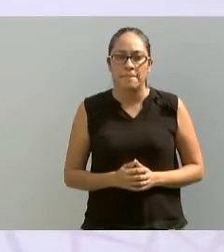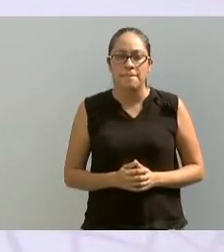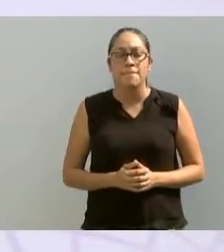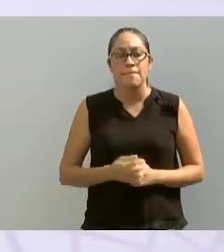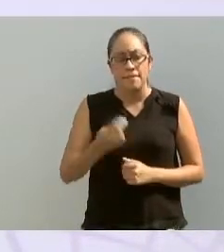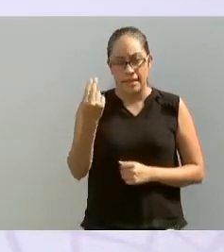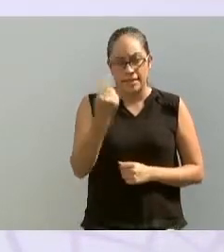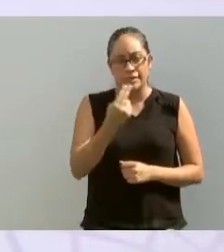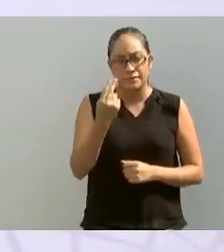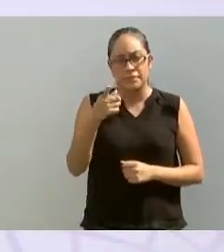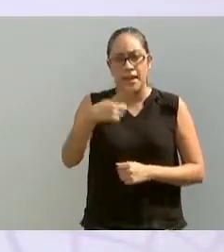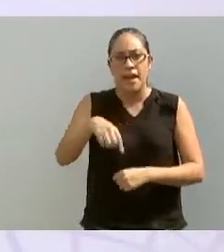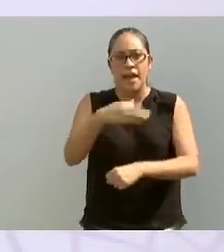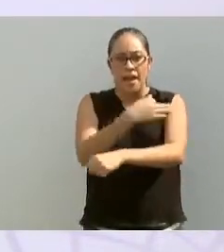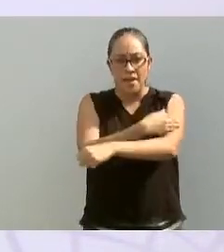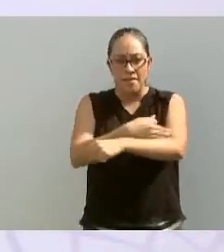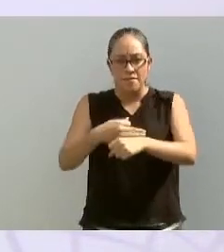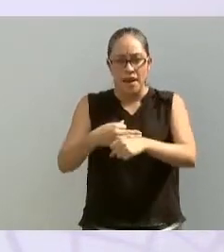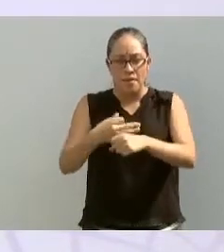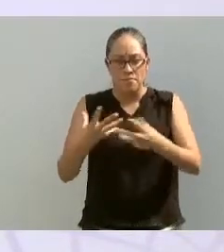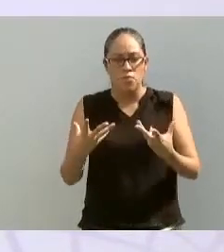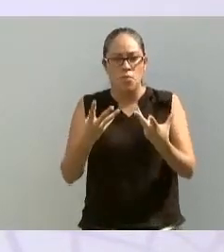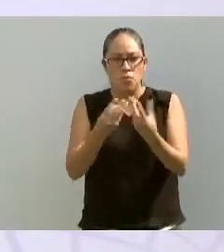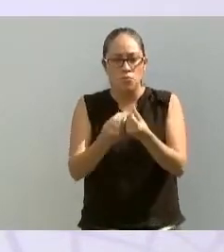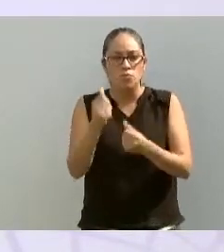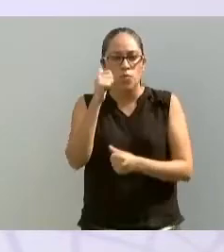las familias, que no se desintegren,